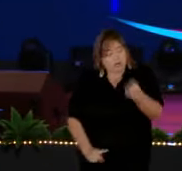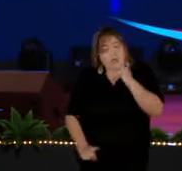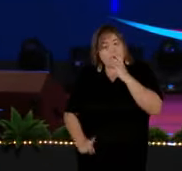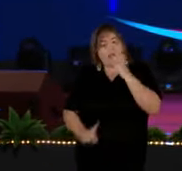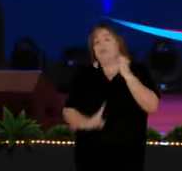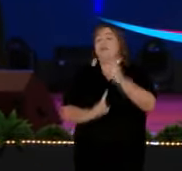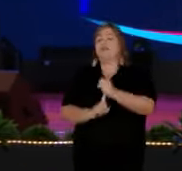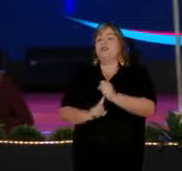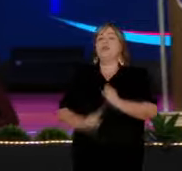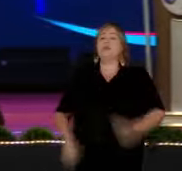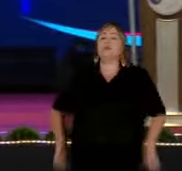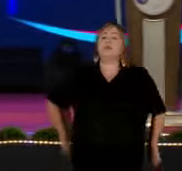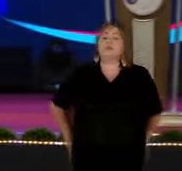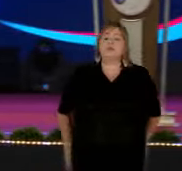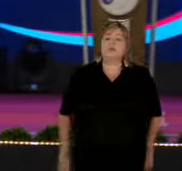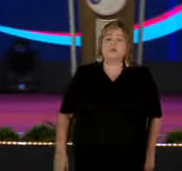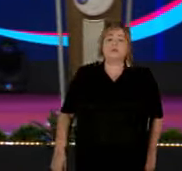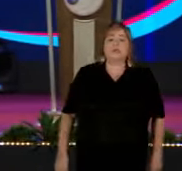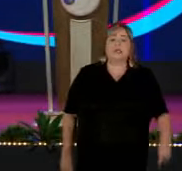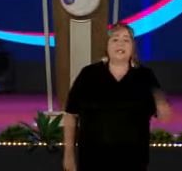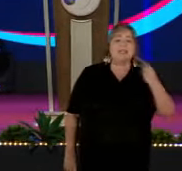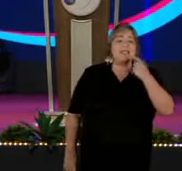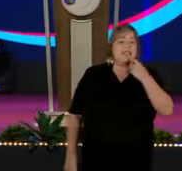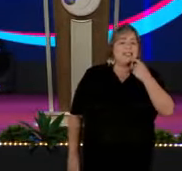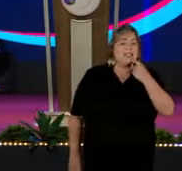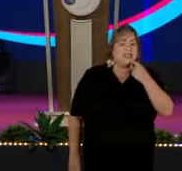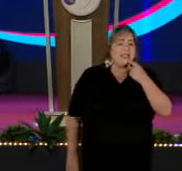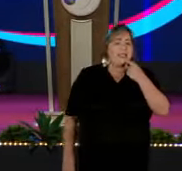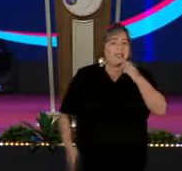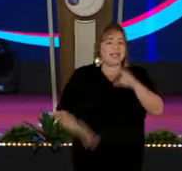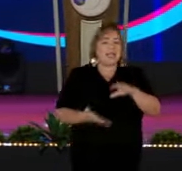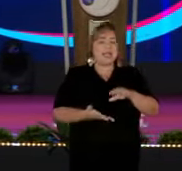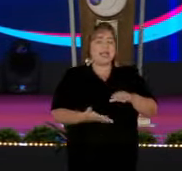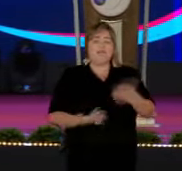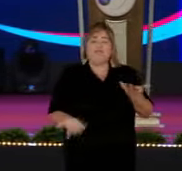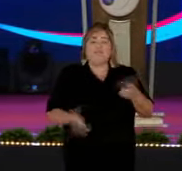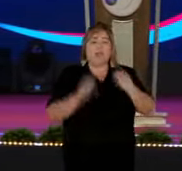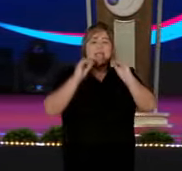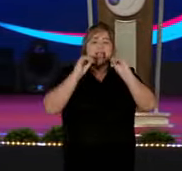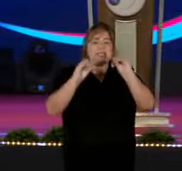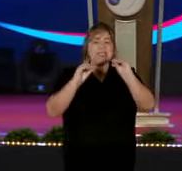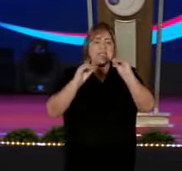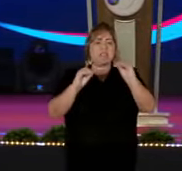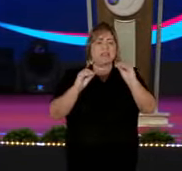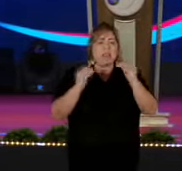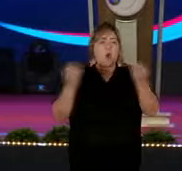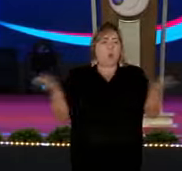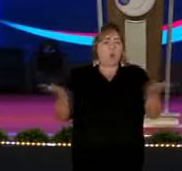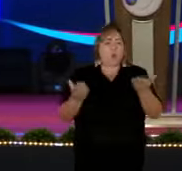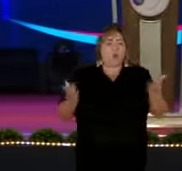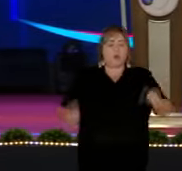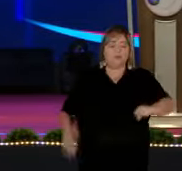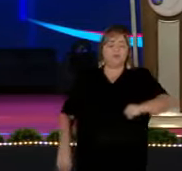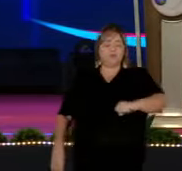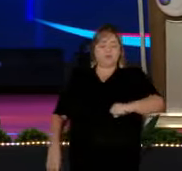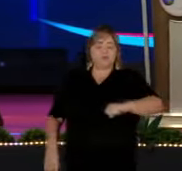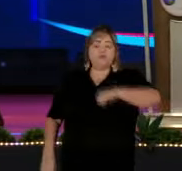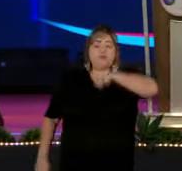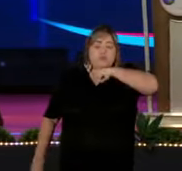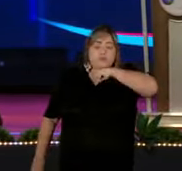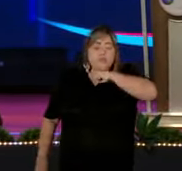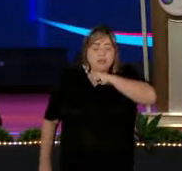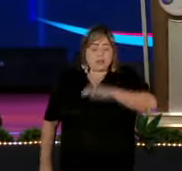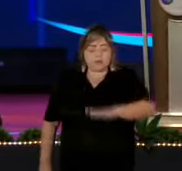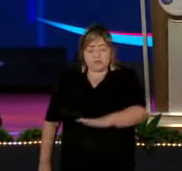el centro. Enseñan a poner qué. ¿Y para qué es un tropiezo? Para detenerte,